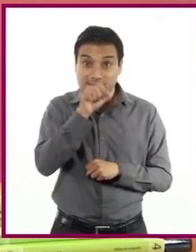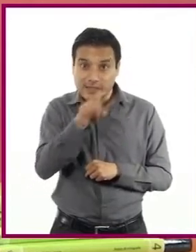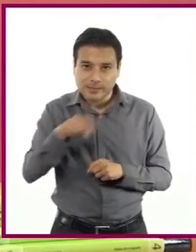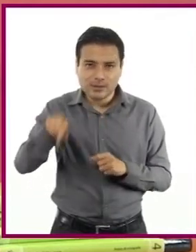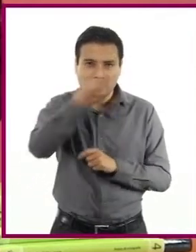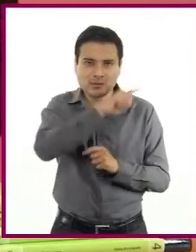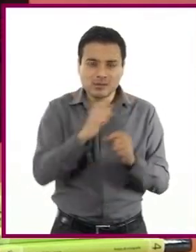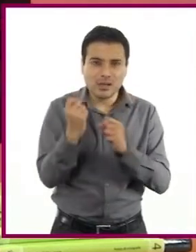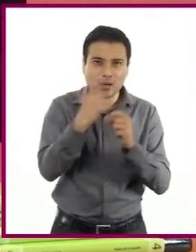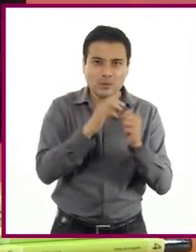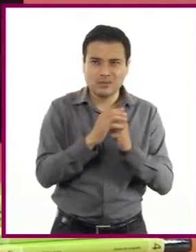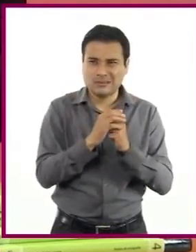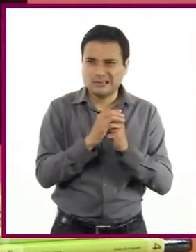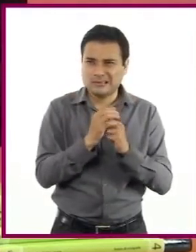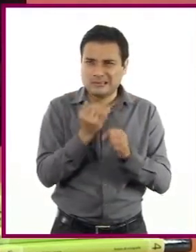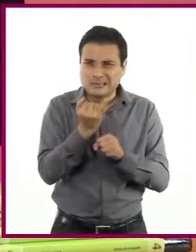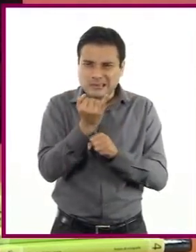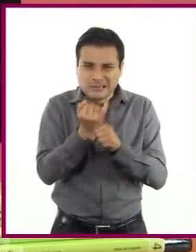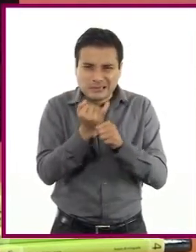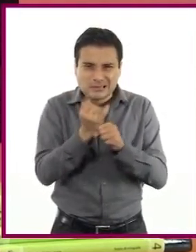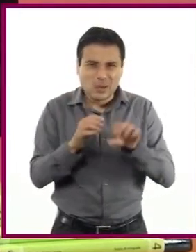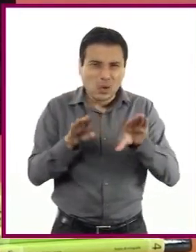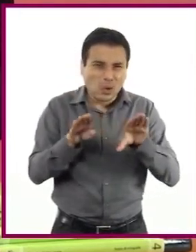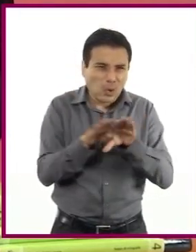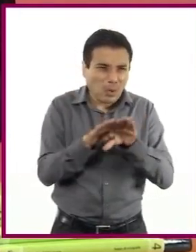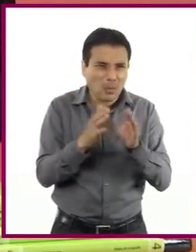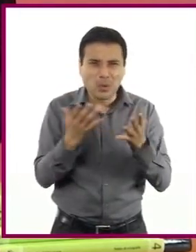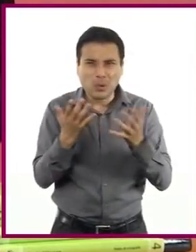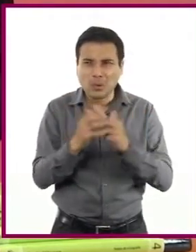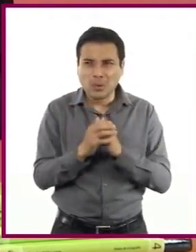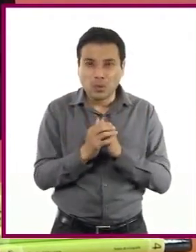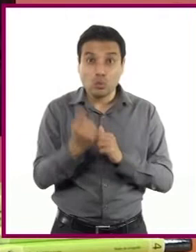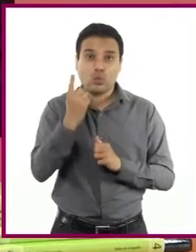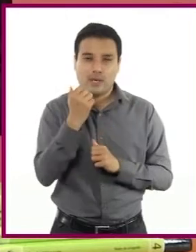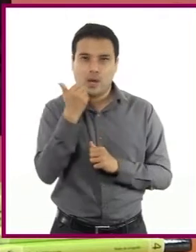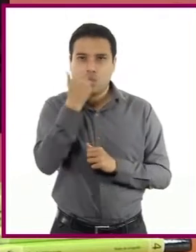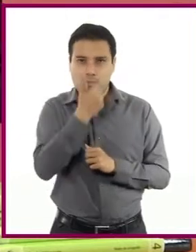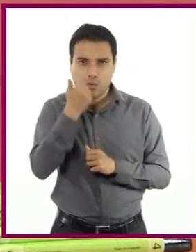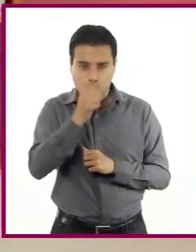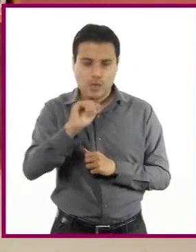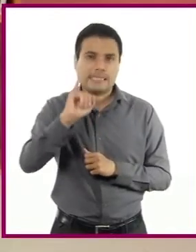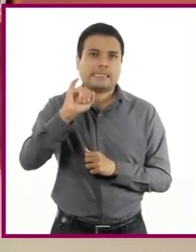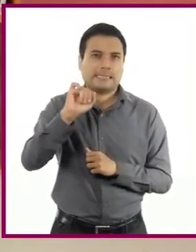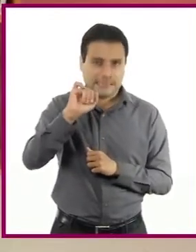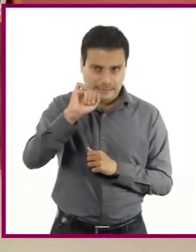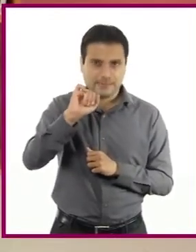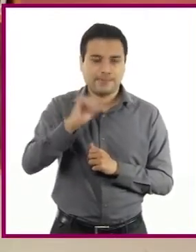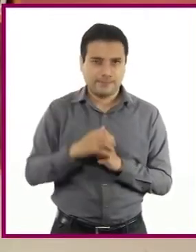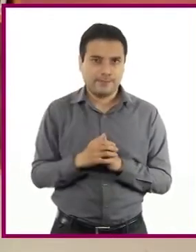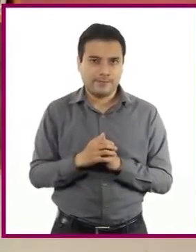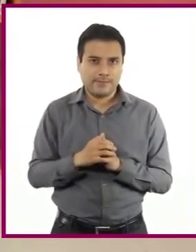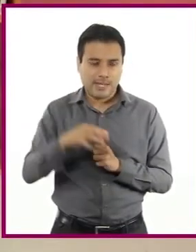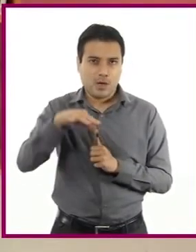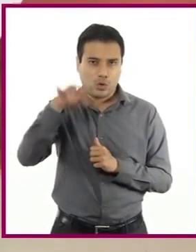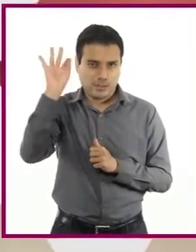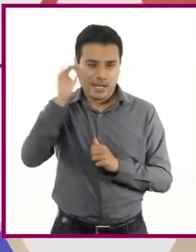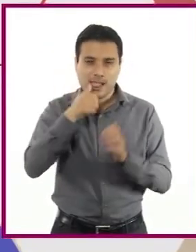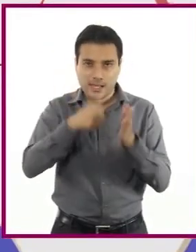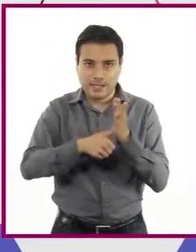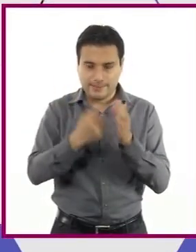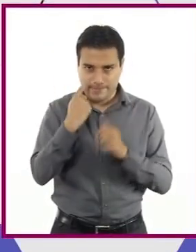sabían dónde buscar. Tadeo sí encontró la carta, la leyó con atención. Tadeo, ¿nos puedes leer un